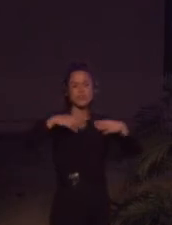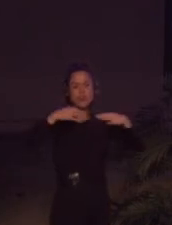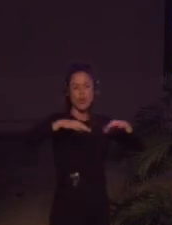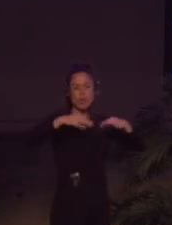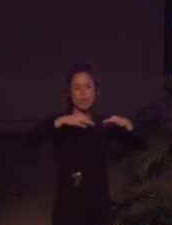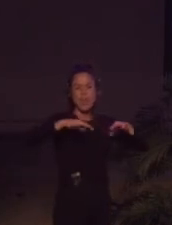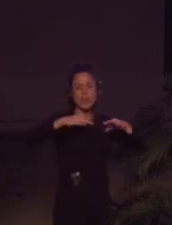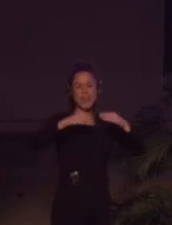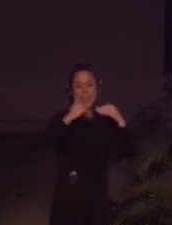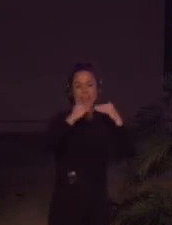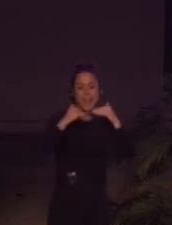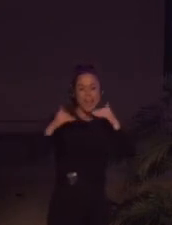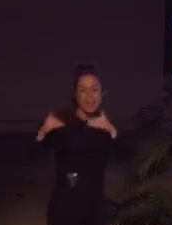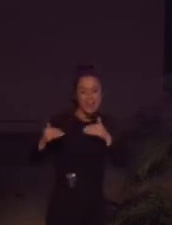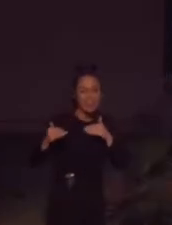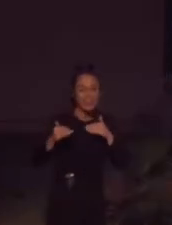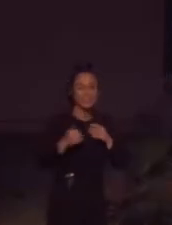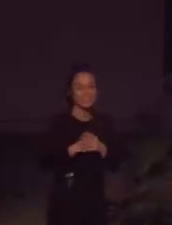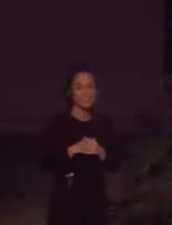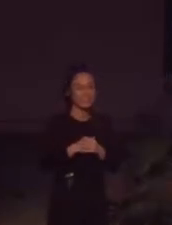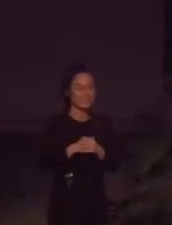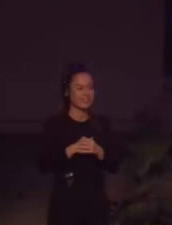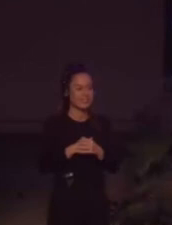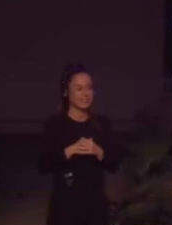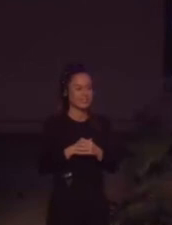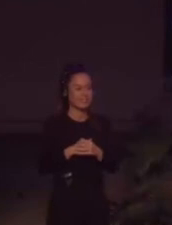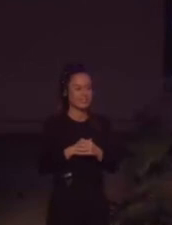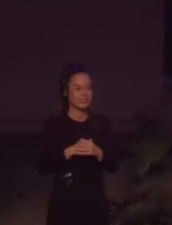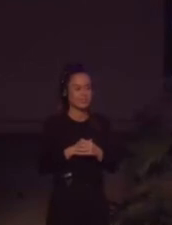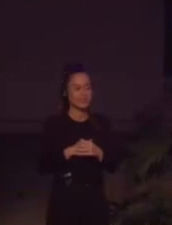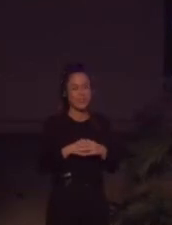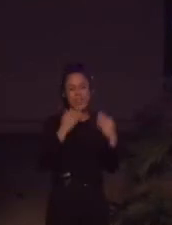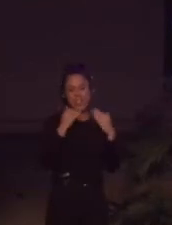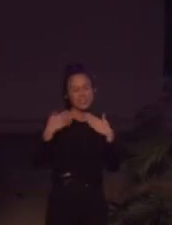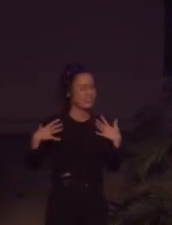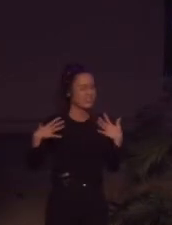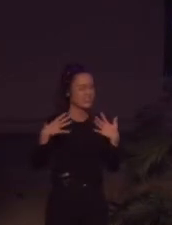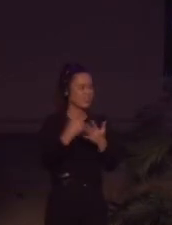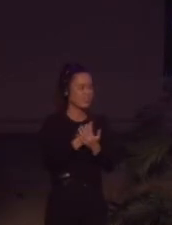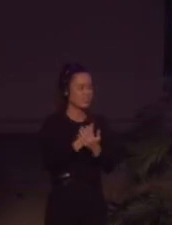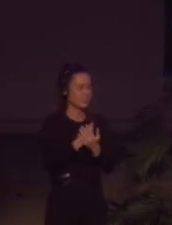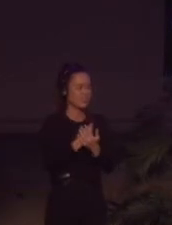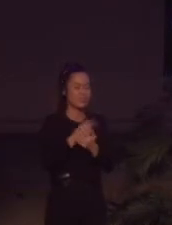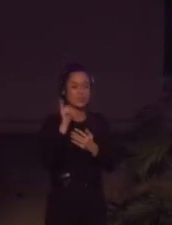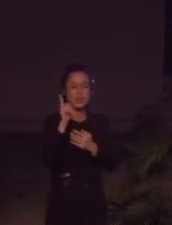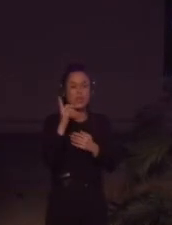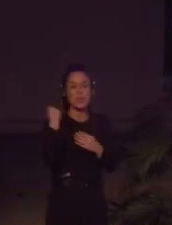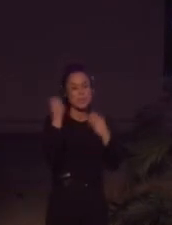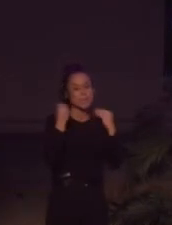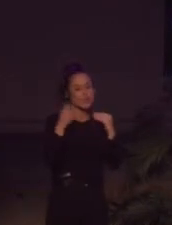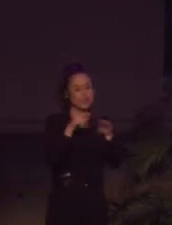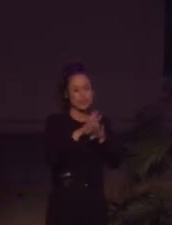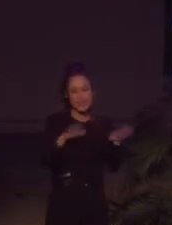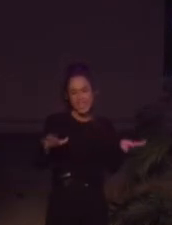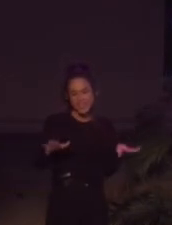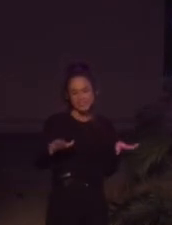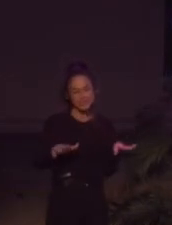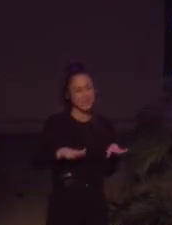hiruoi, osea, nik uste dut mai hau oso beharrezkoa izan dela feminista liontan. Eta...